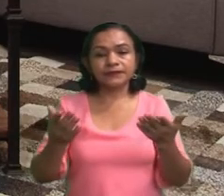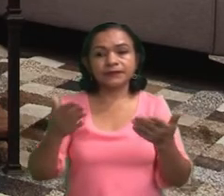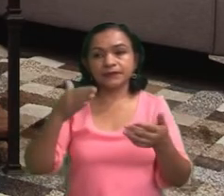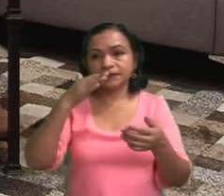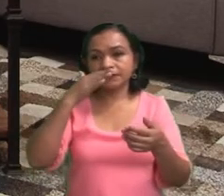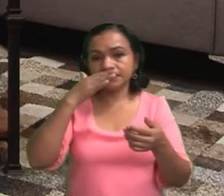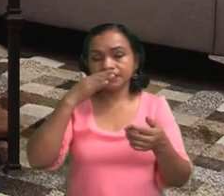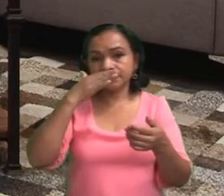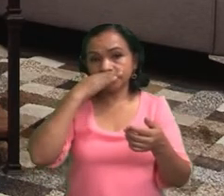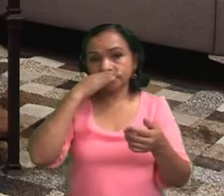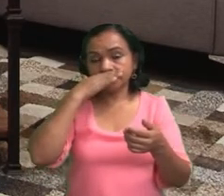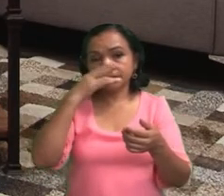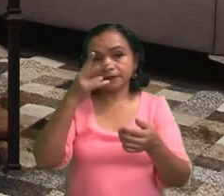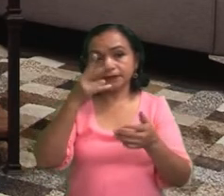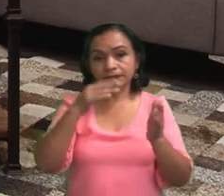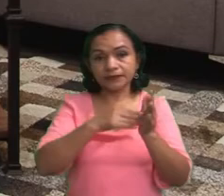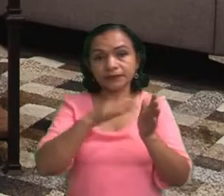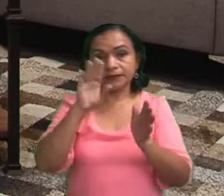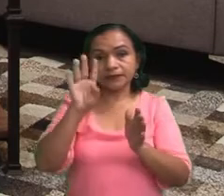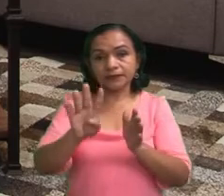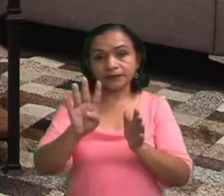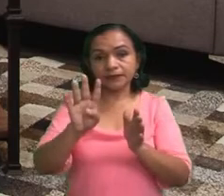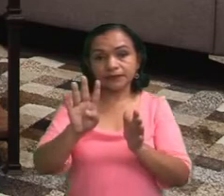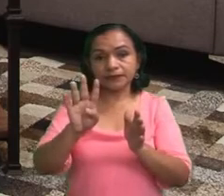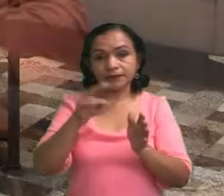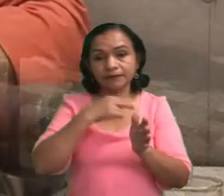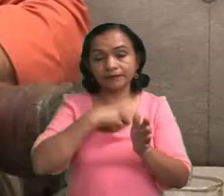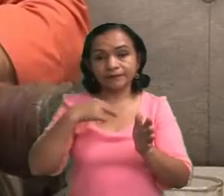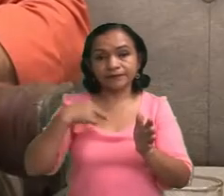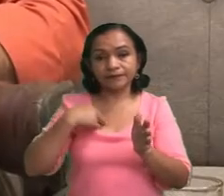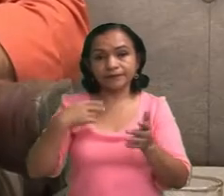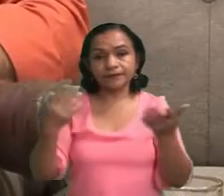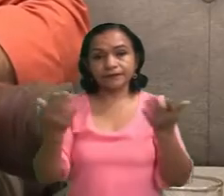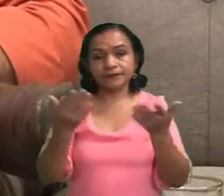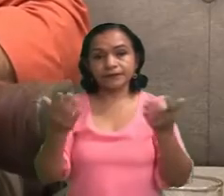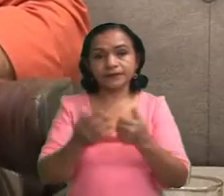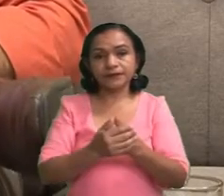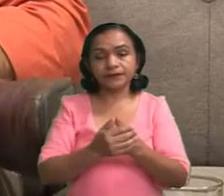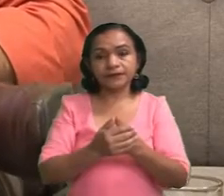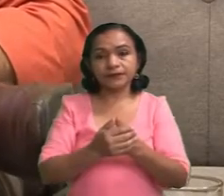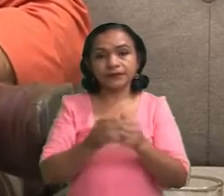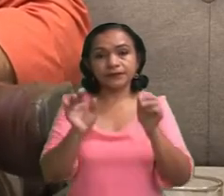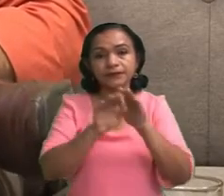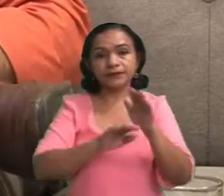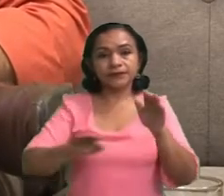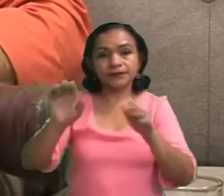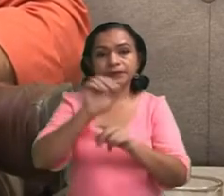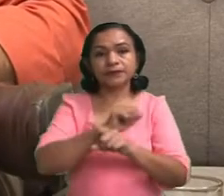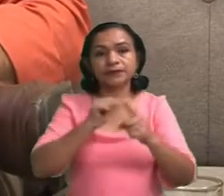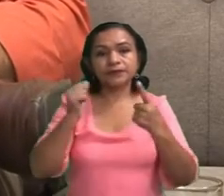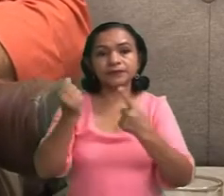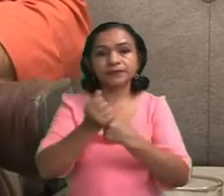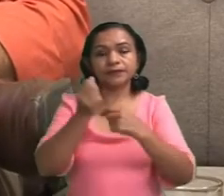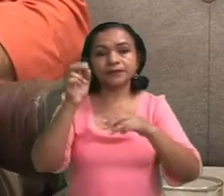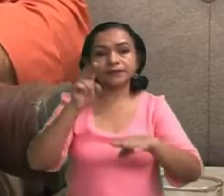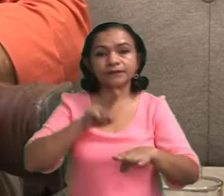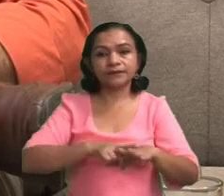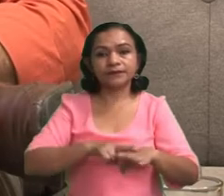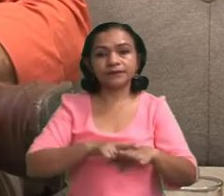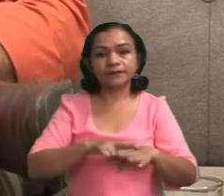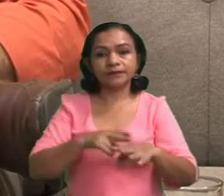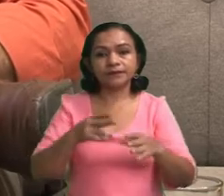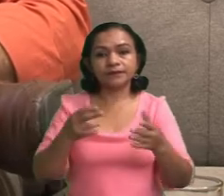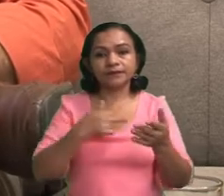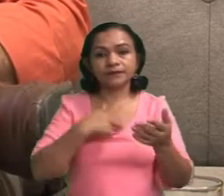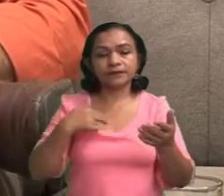el 2004, cuando vos estás claro que no éramos gobierno ni teníamos mayoría en la Asamblea Nacional. Y esta ley